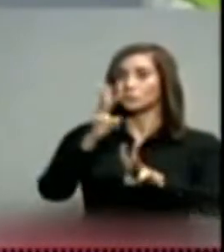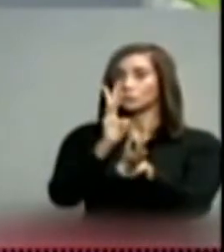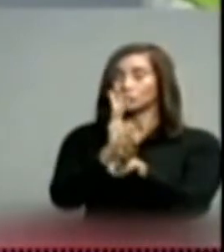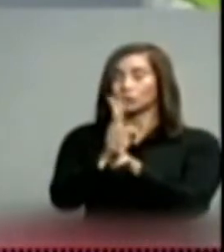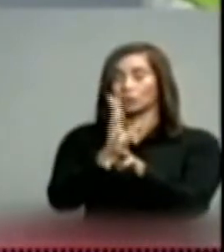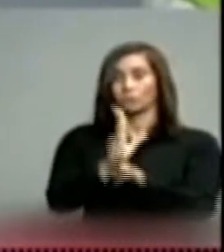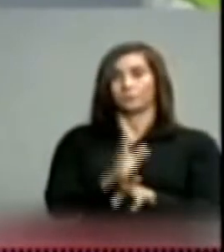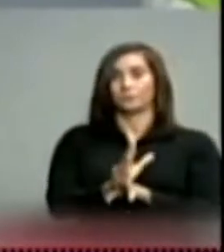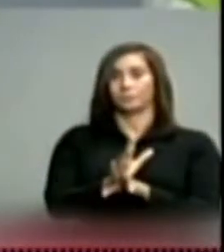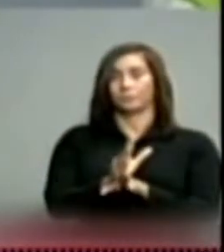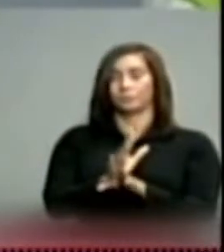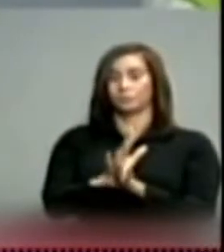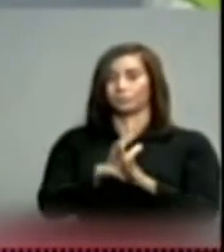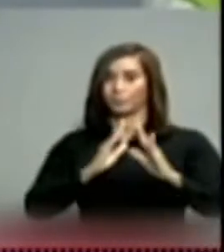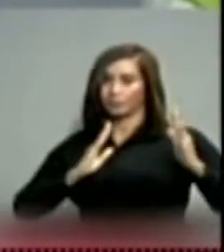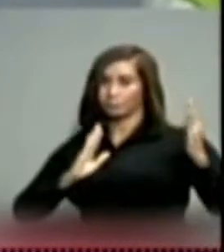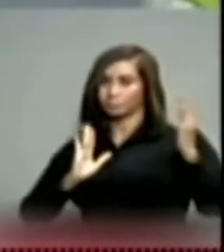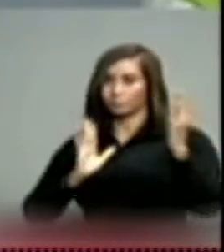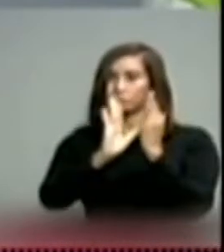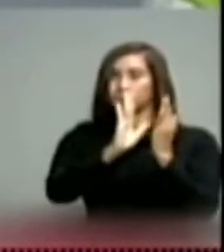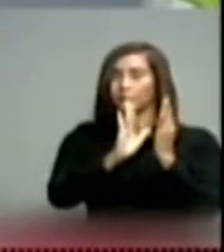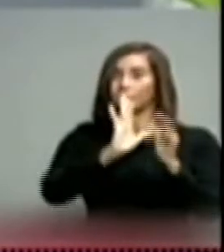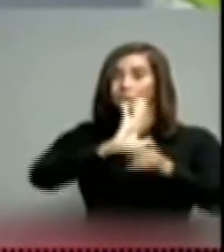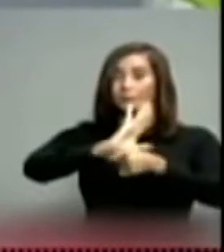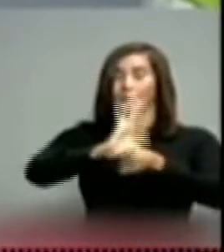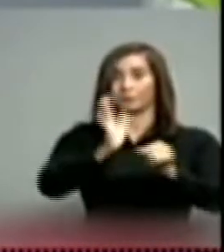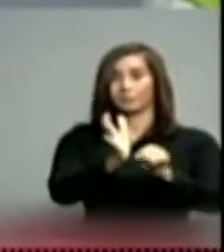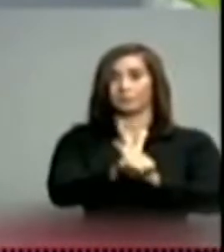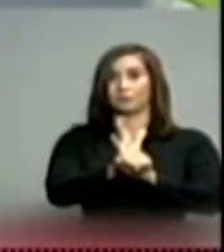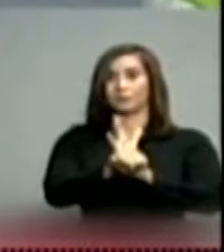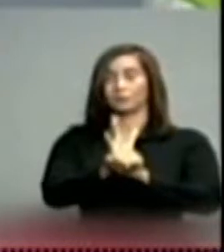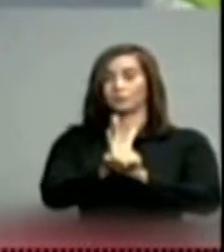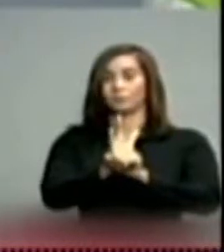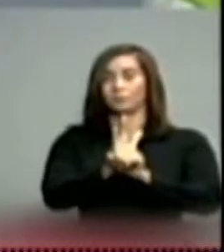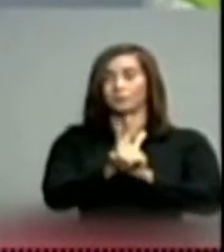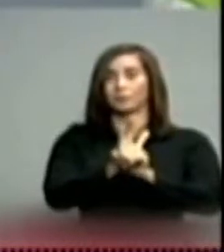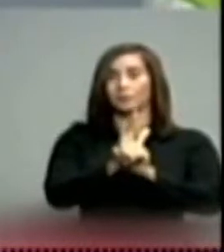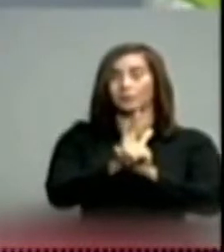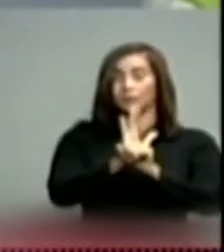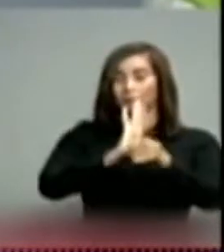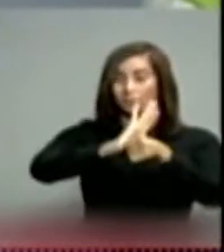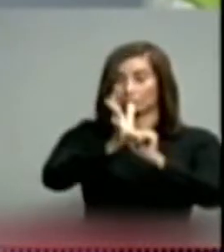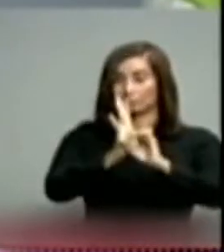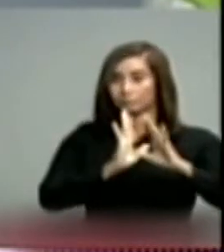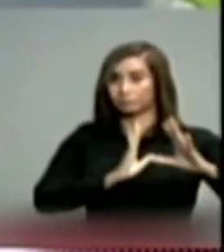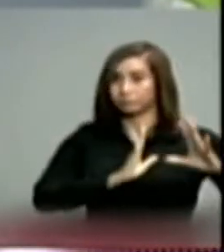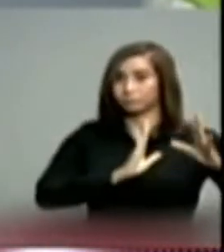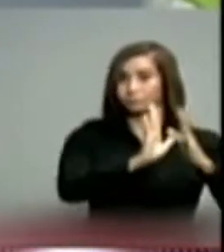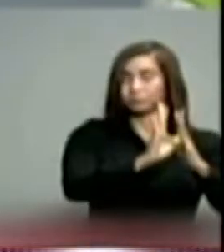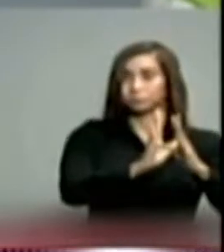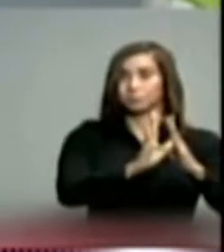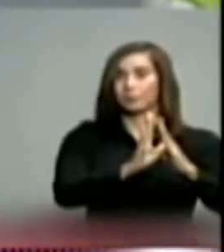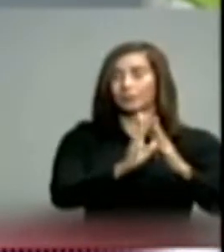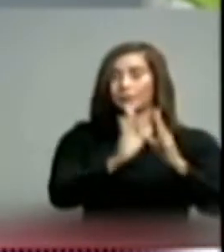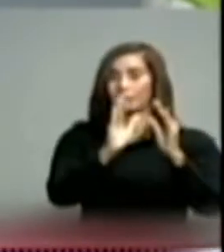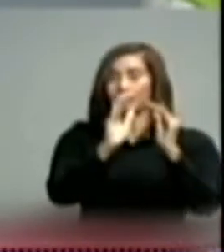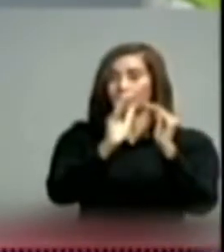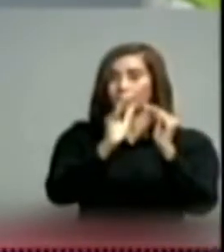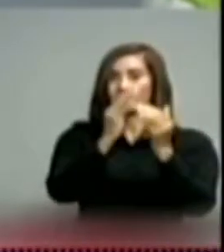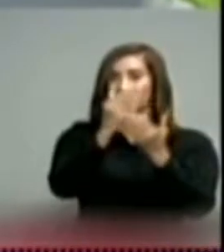el arma principal para mantener alejado al COVID-19,